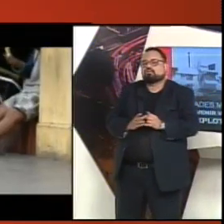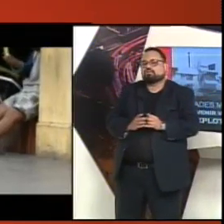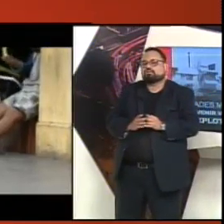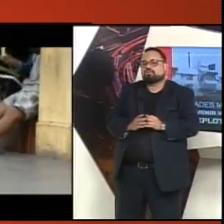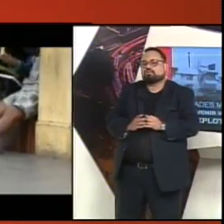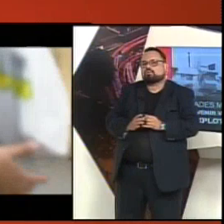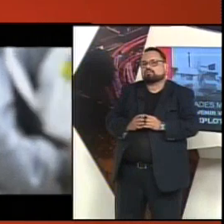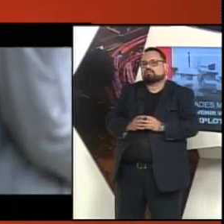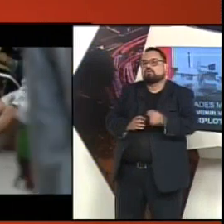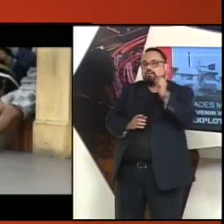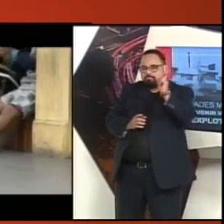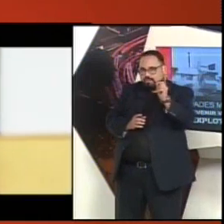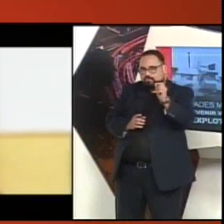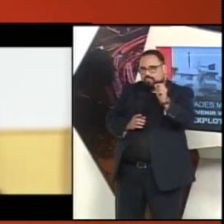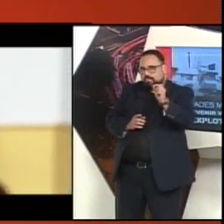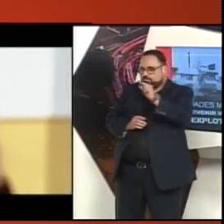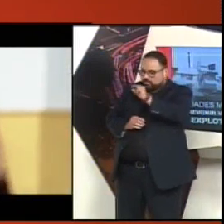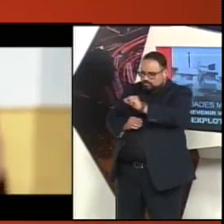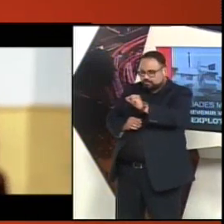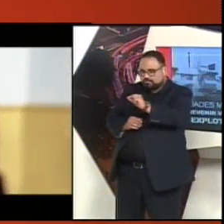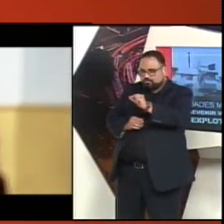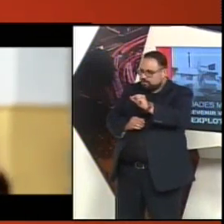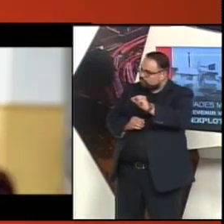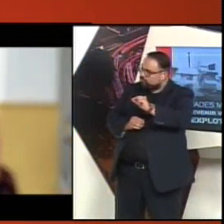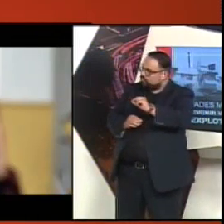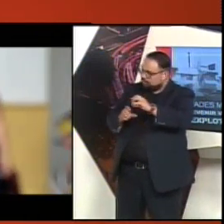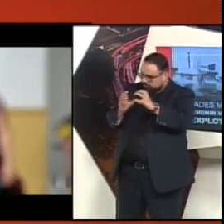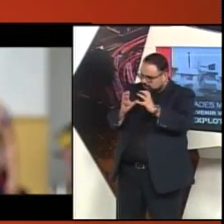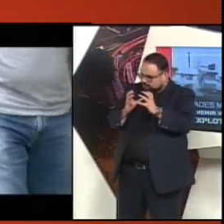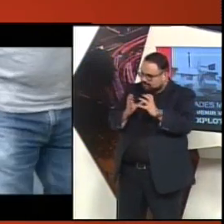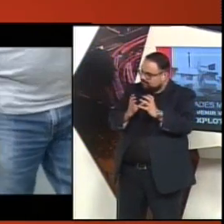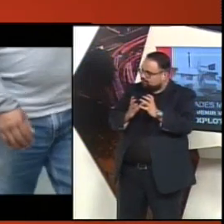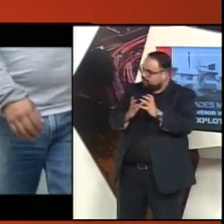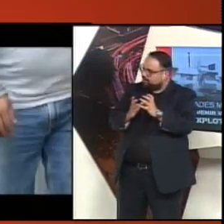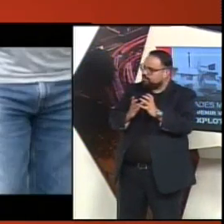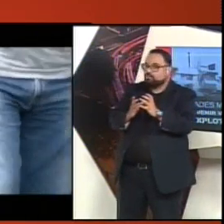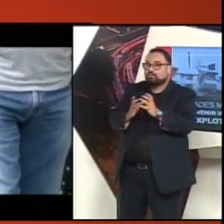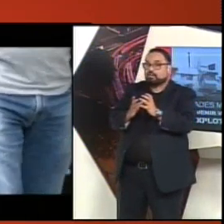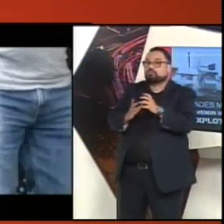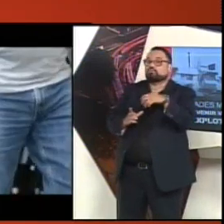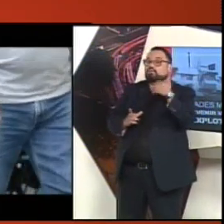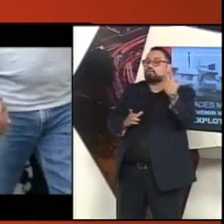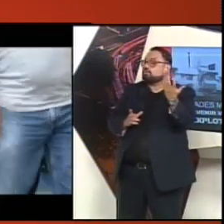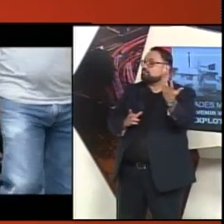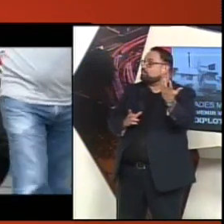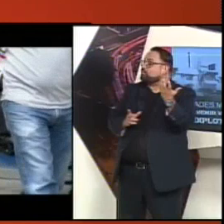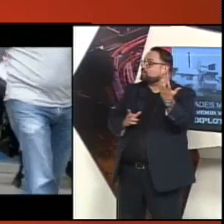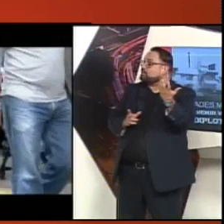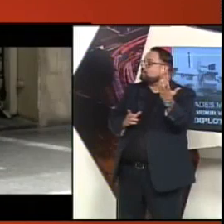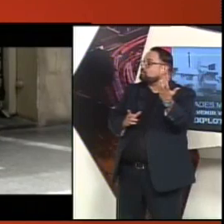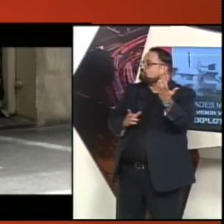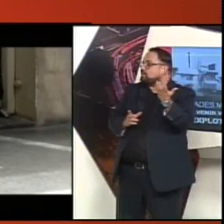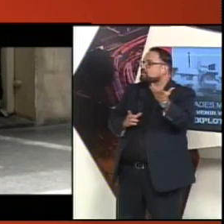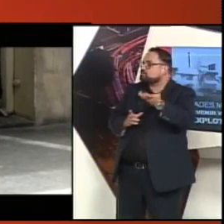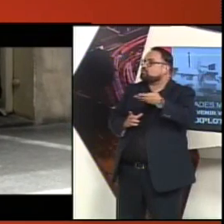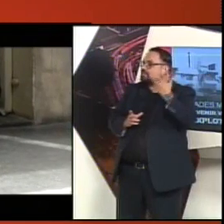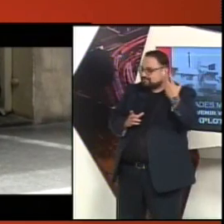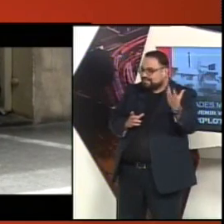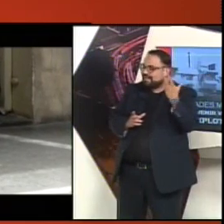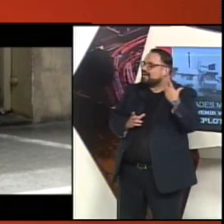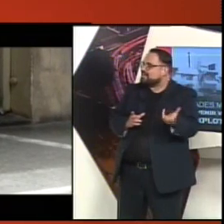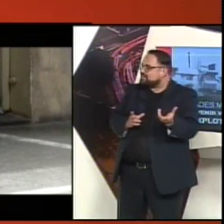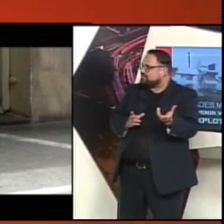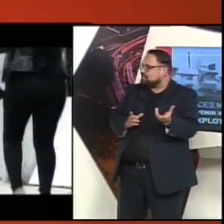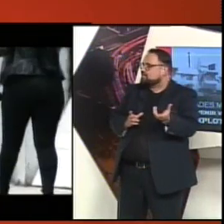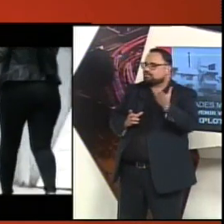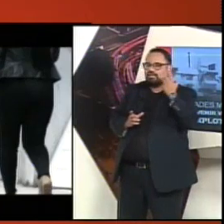y que no voy a traer a colación pero por eso este proyecto que puede parecer pequeño resulta tan importante en un país donde